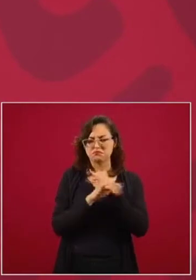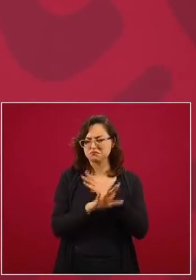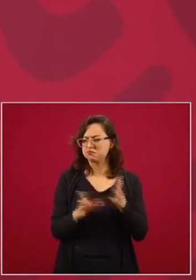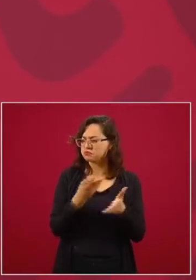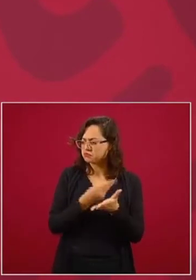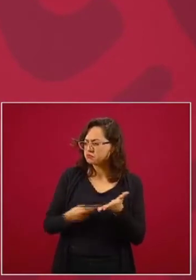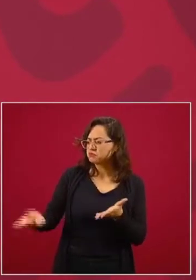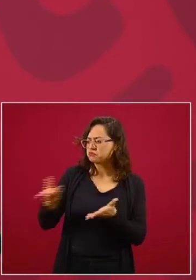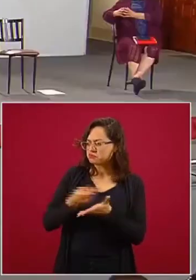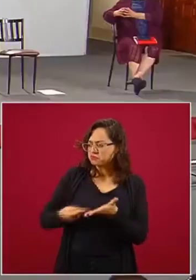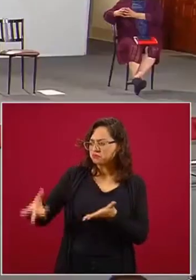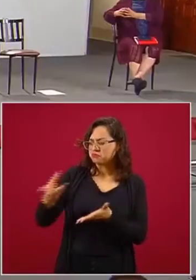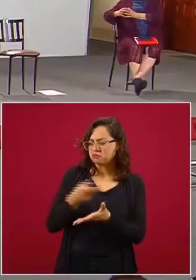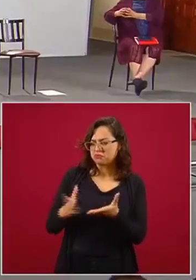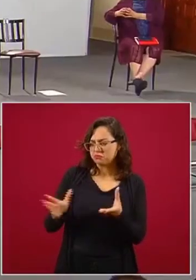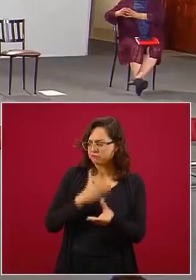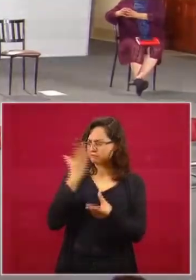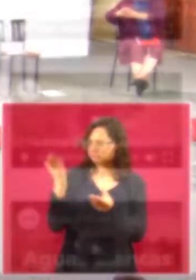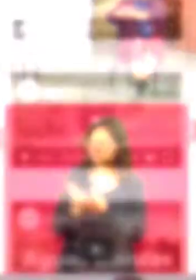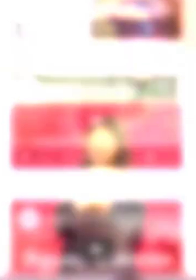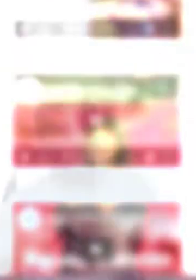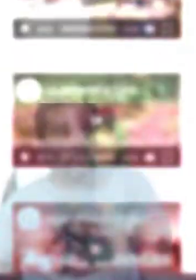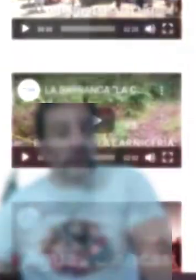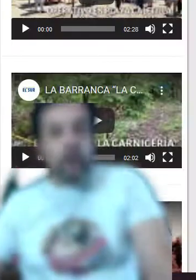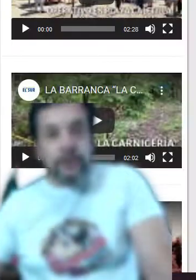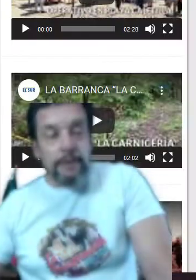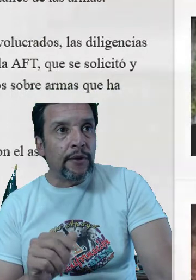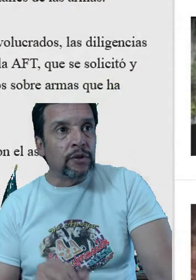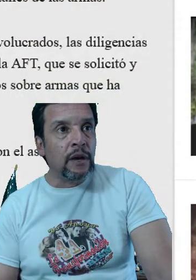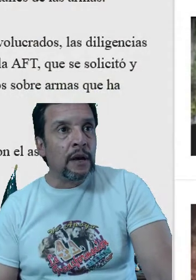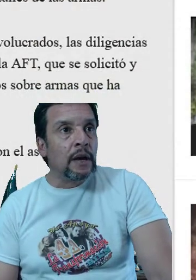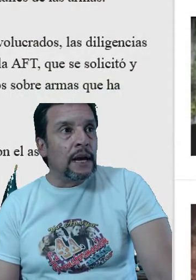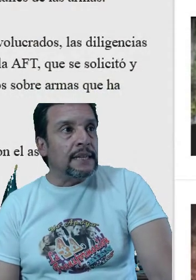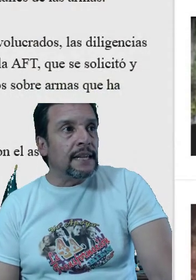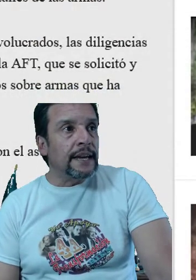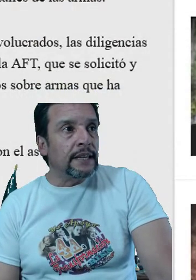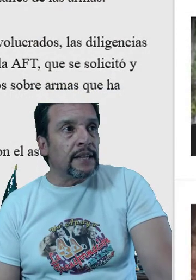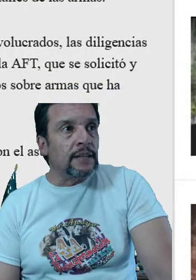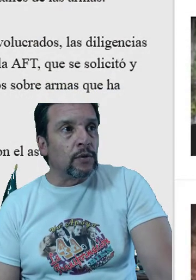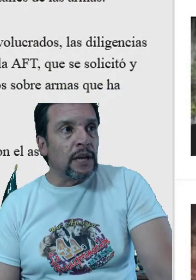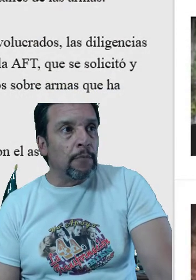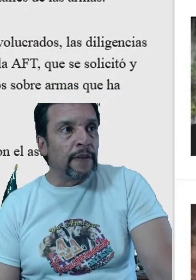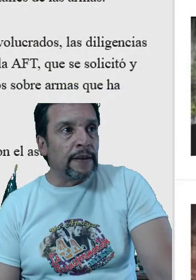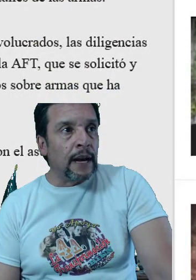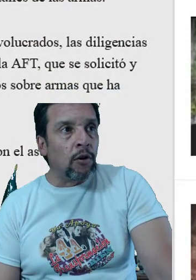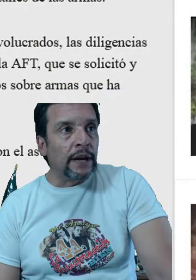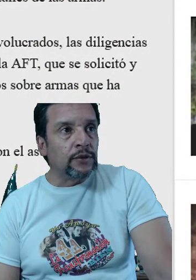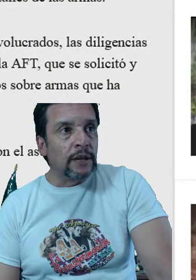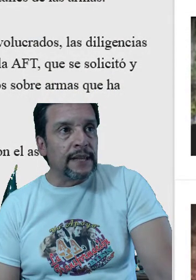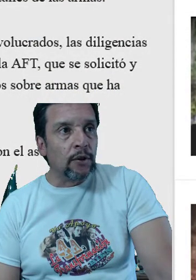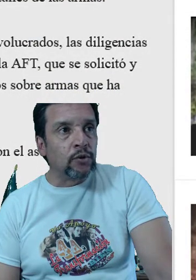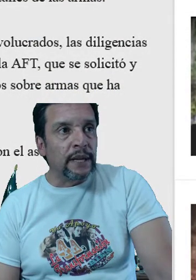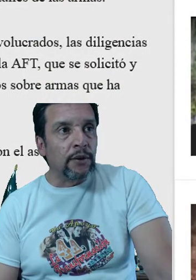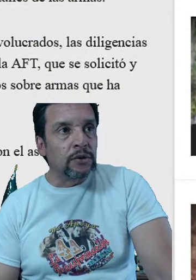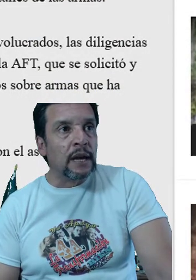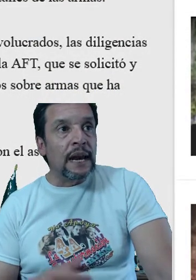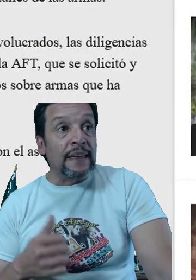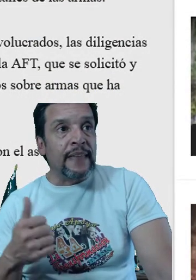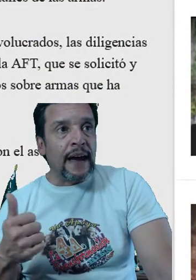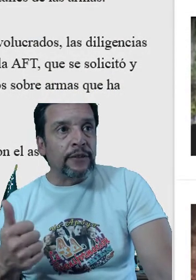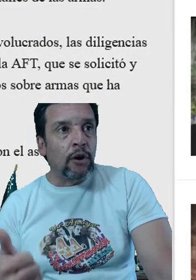Furioso del gobierno que se le envió al gobierno de Estados Unidos proporcionó una información que ya puso a disposición de la Fiscalía General